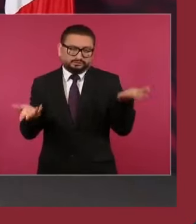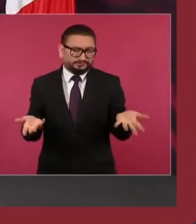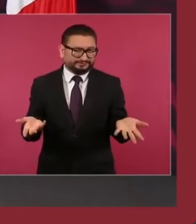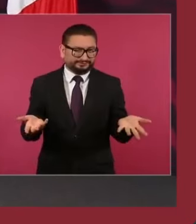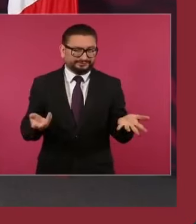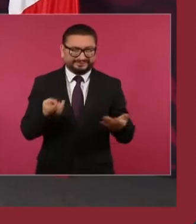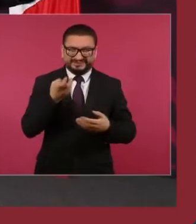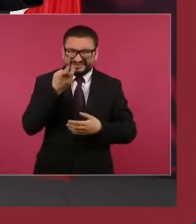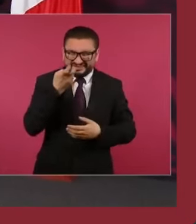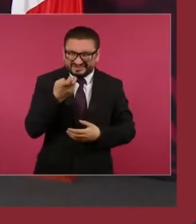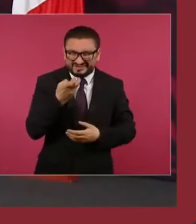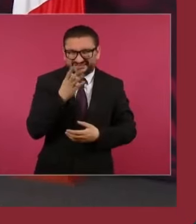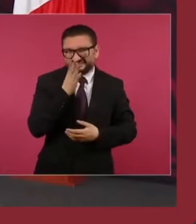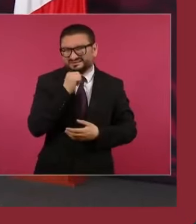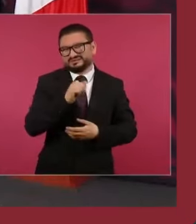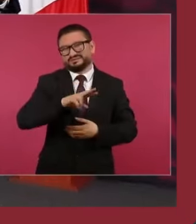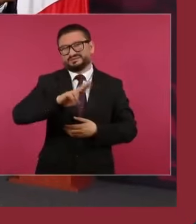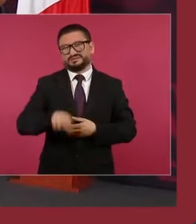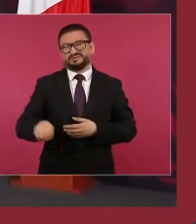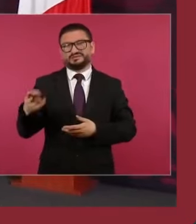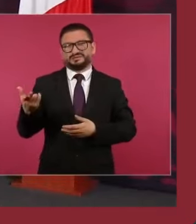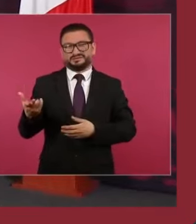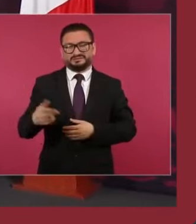Eso nunca